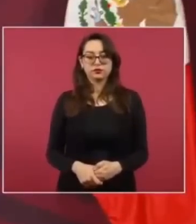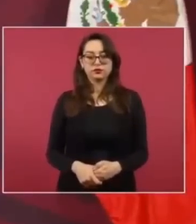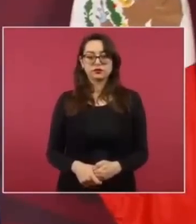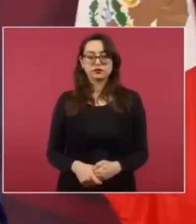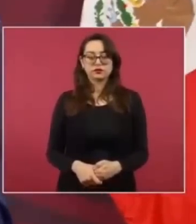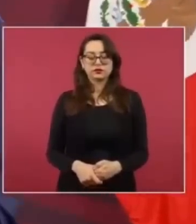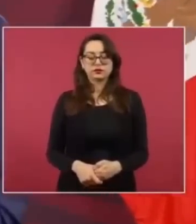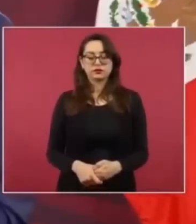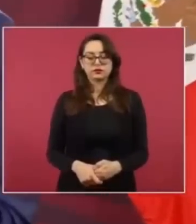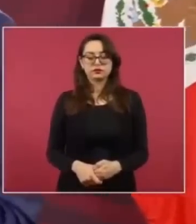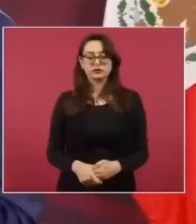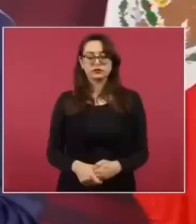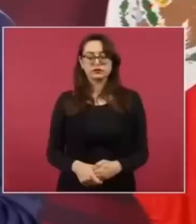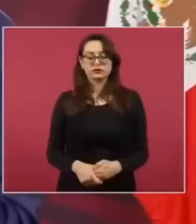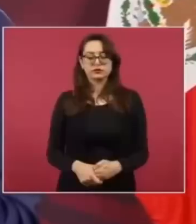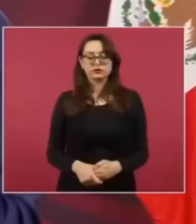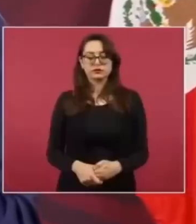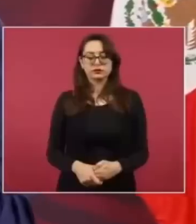era